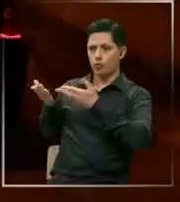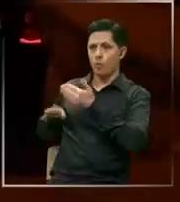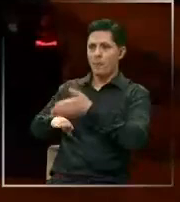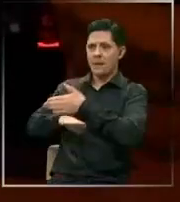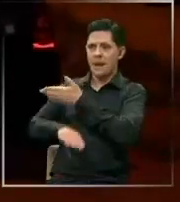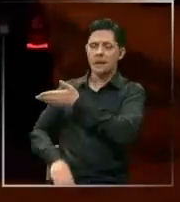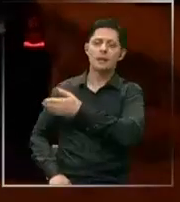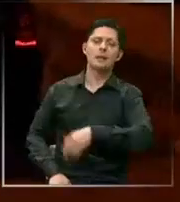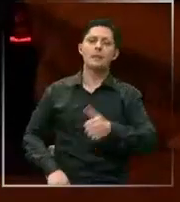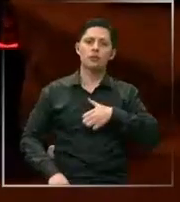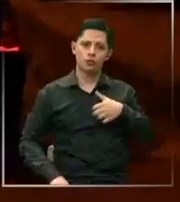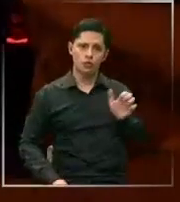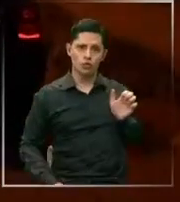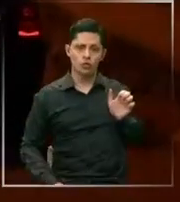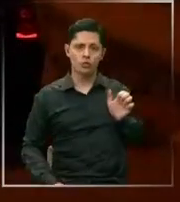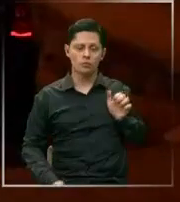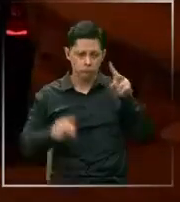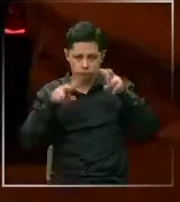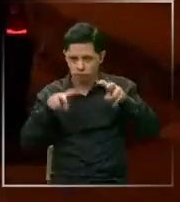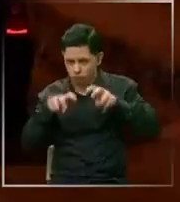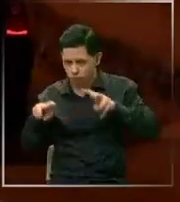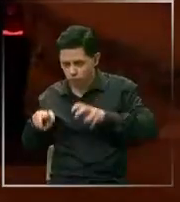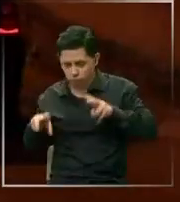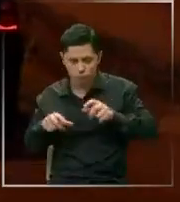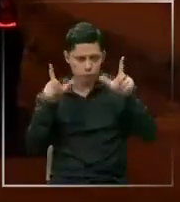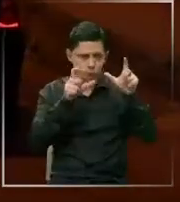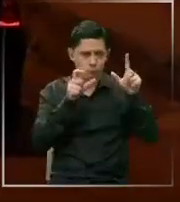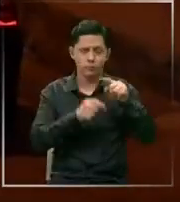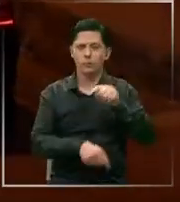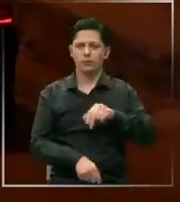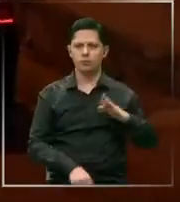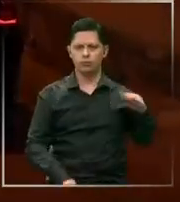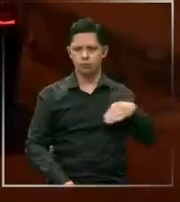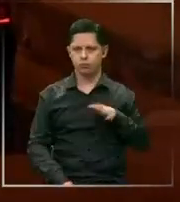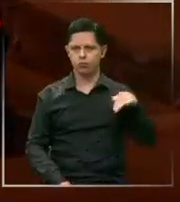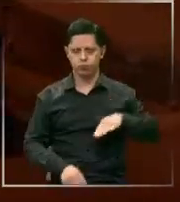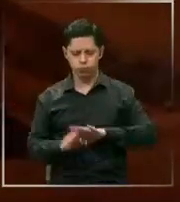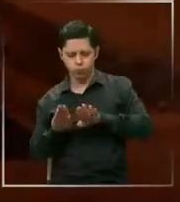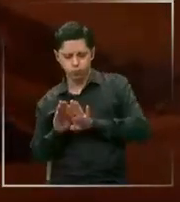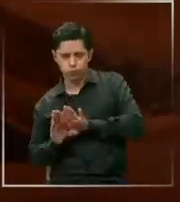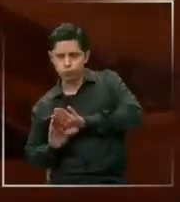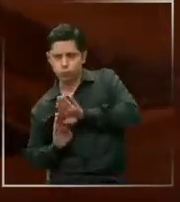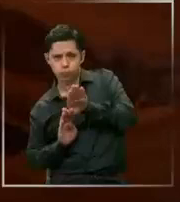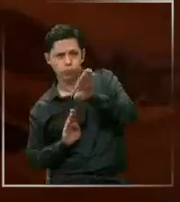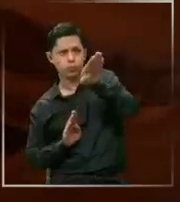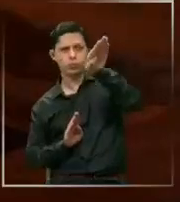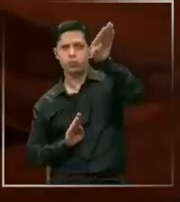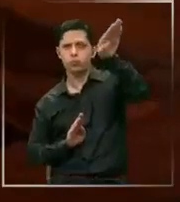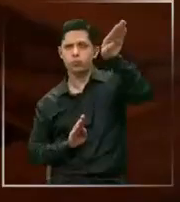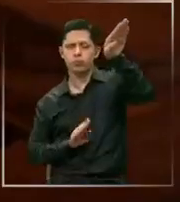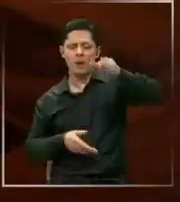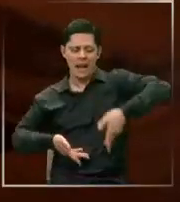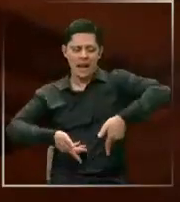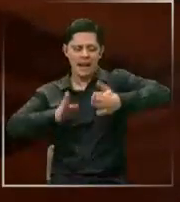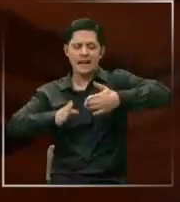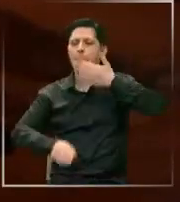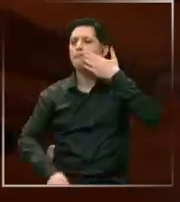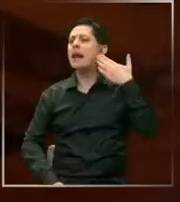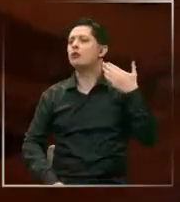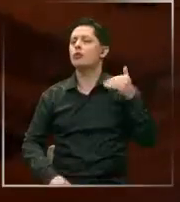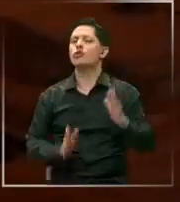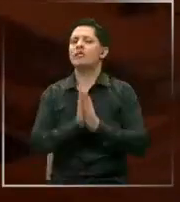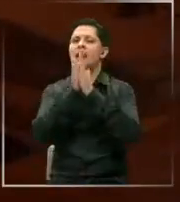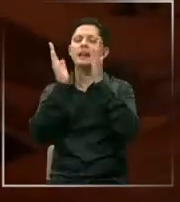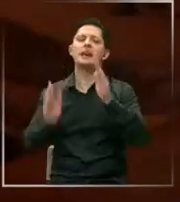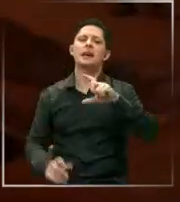de Homicidios de la Policía de Investigaciones, que como les señalábamos, se trasladó hasta este sector del Cerro Placeres, acá en Calle Blanco con San Guillermo,